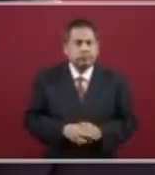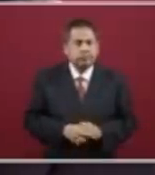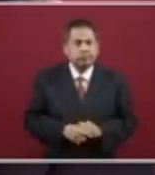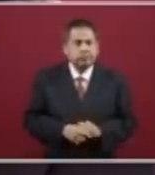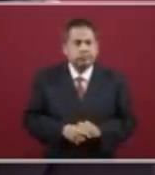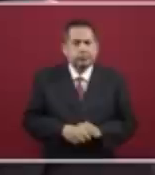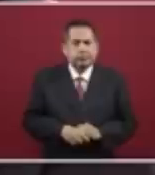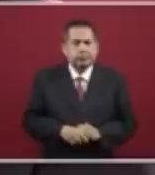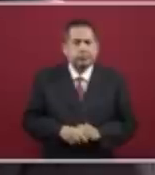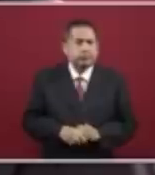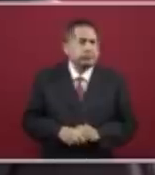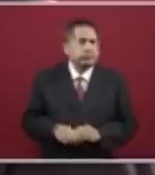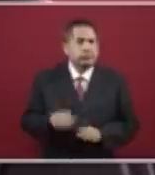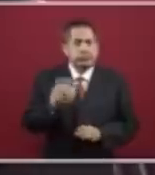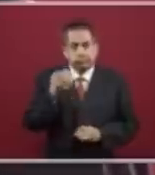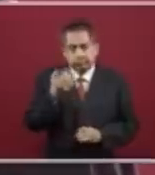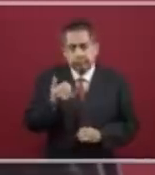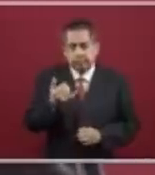se